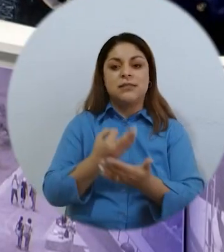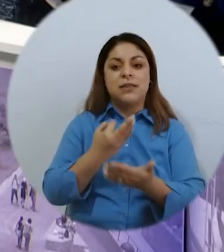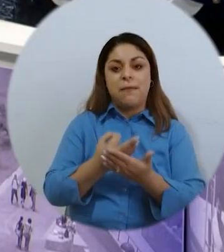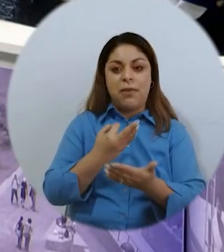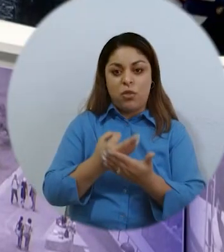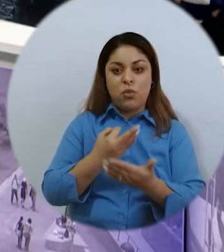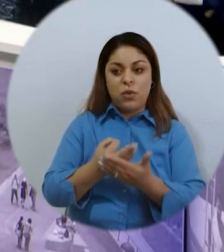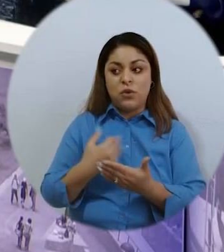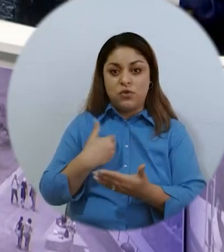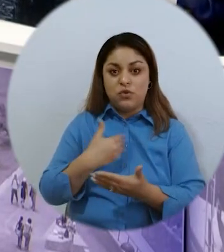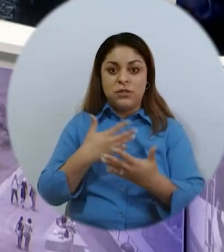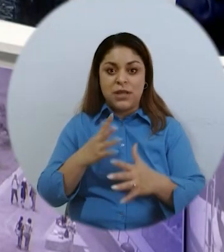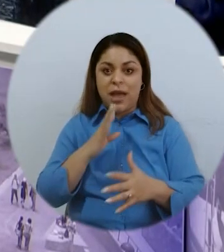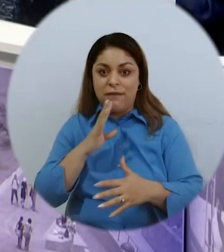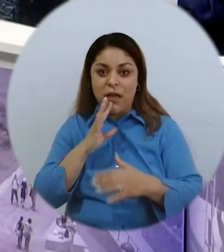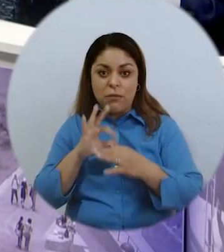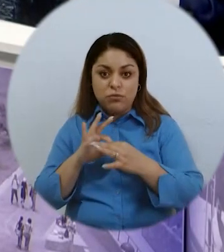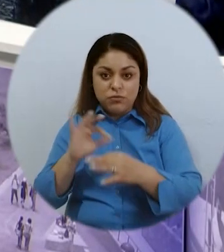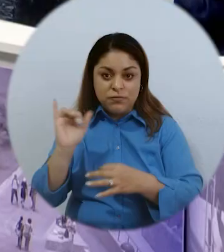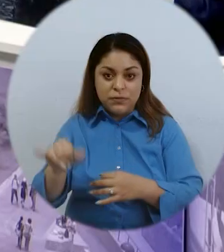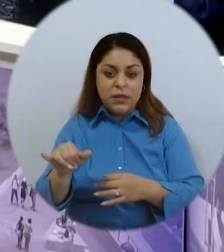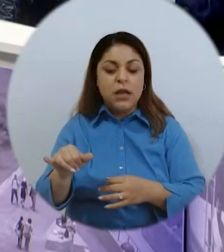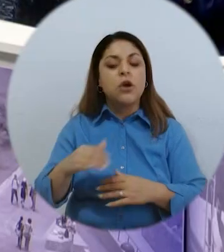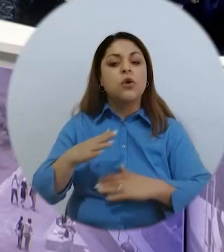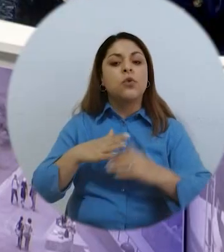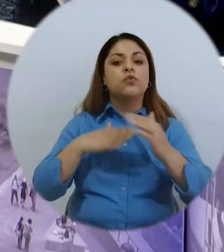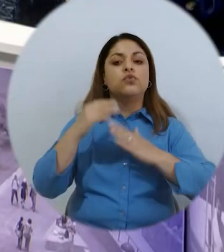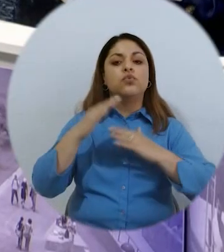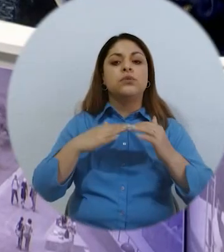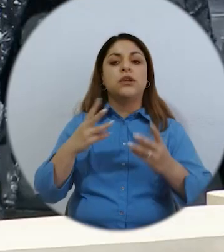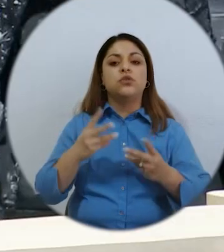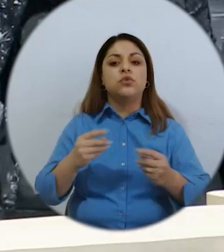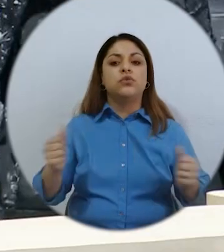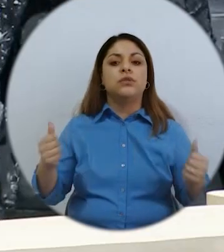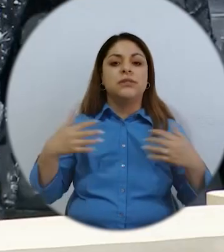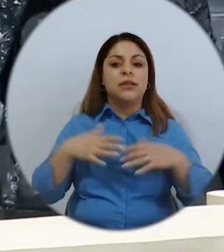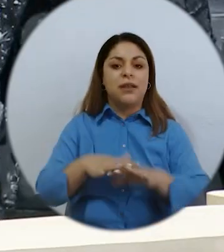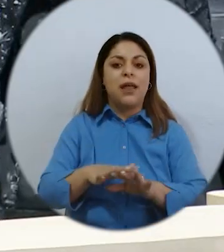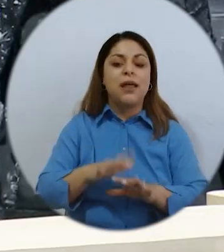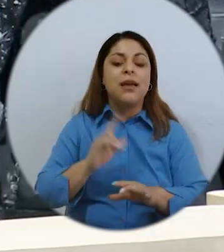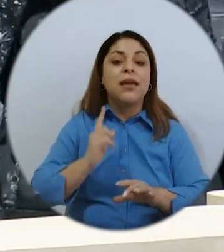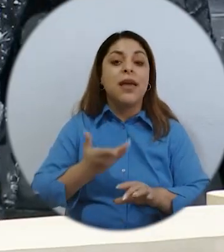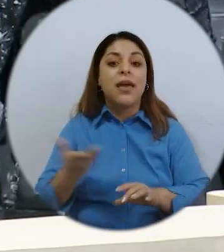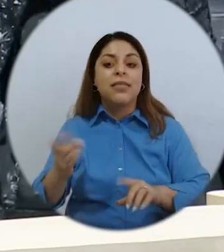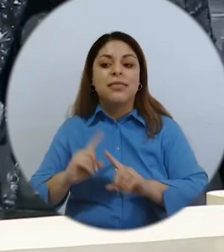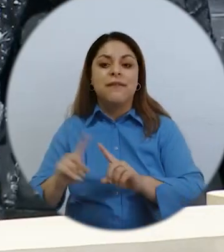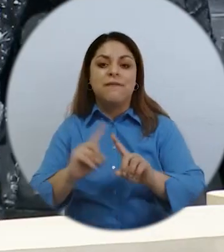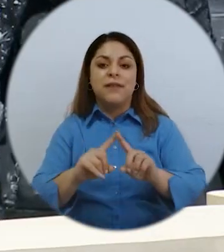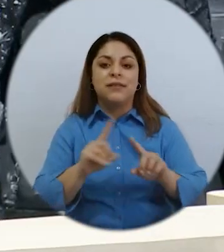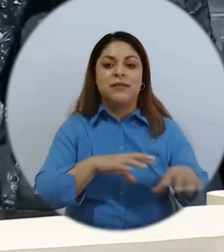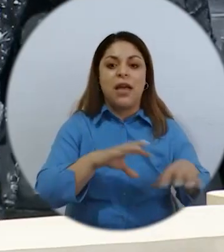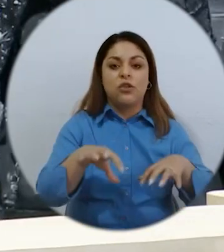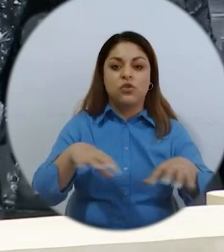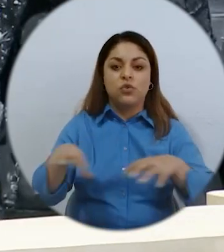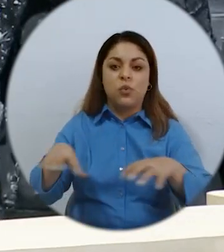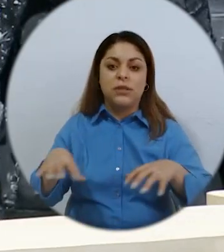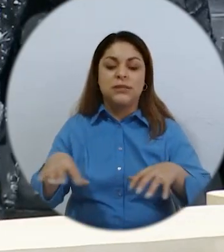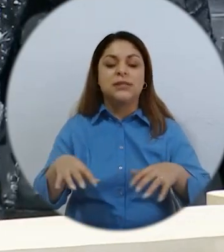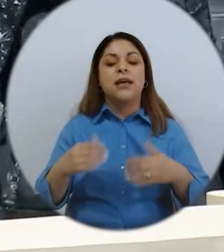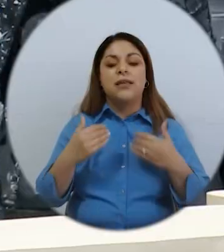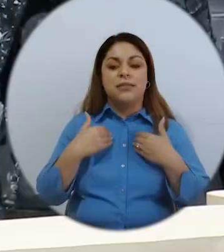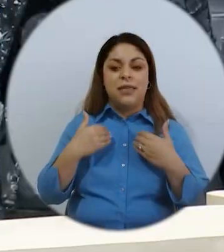ese financiamiento del que tanto hemos hablado se construyan soluciones integradas en los que los diversos actores puedan